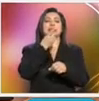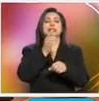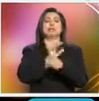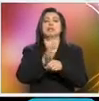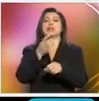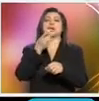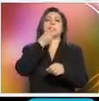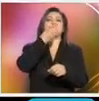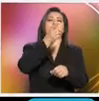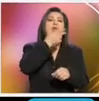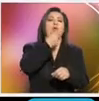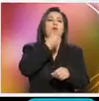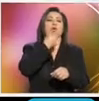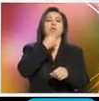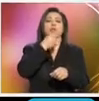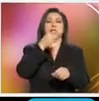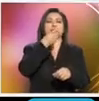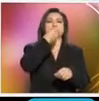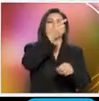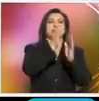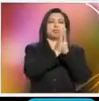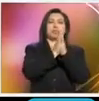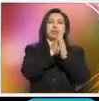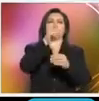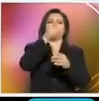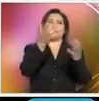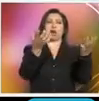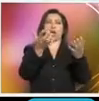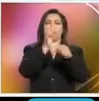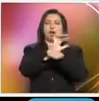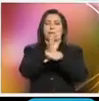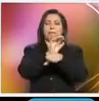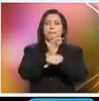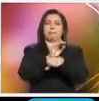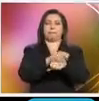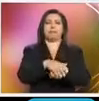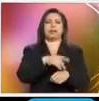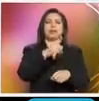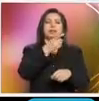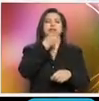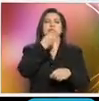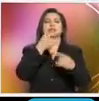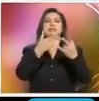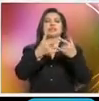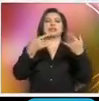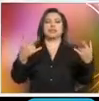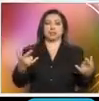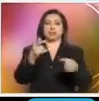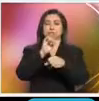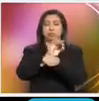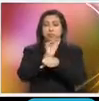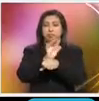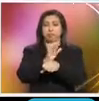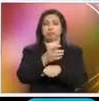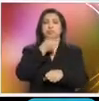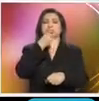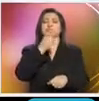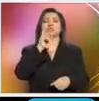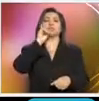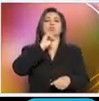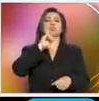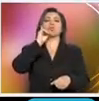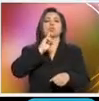contar. Le dijeron hazla y la hace muy bien. La historia es muy sencilla. Una chica americana,